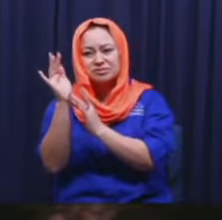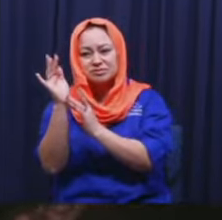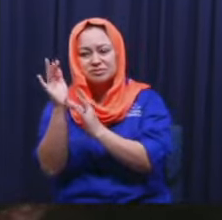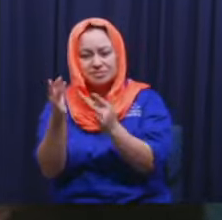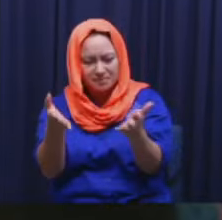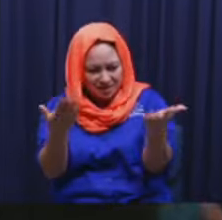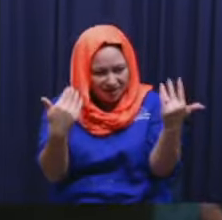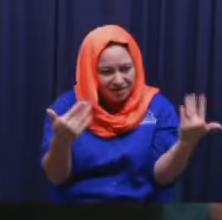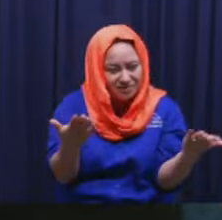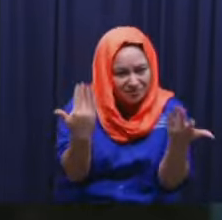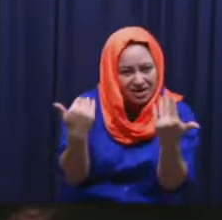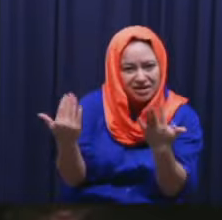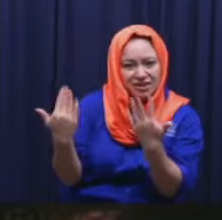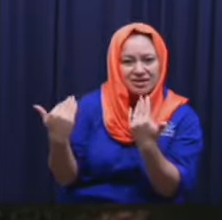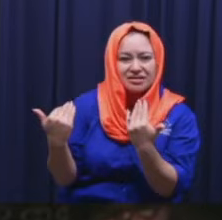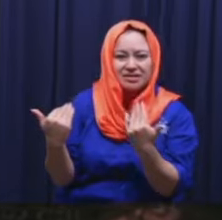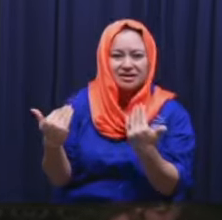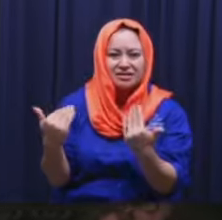lindo.